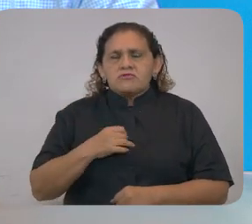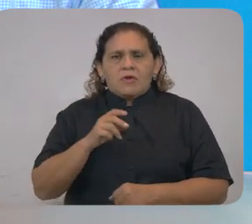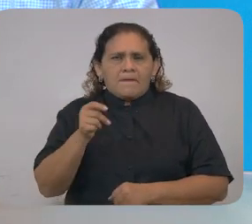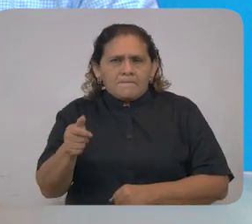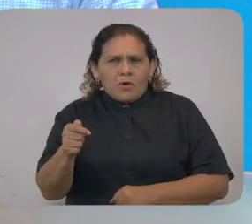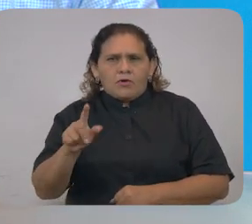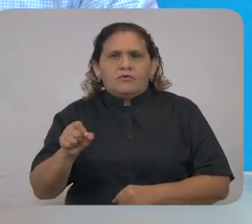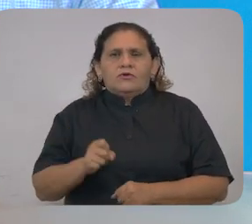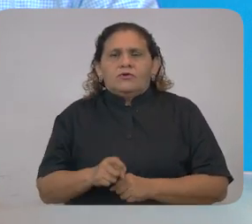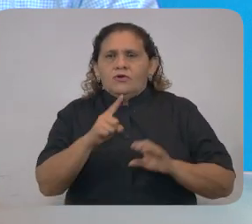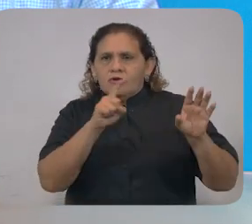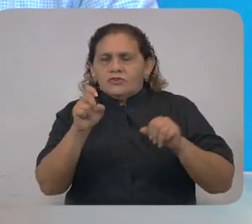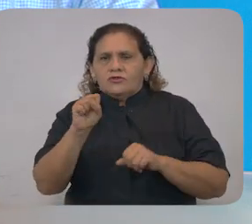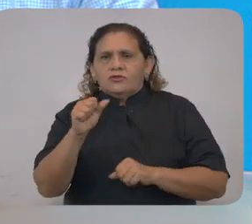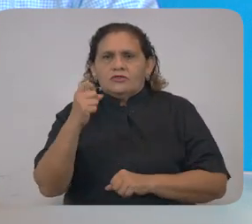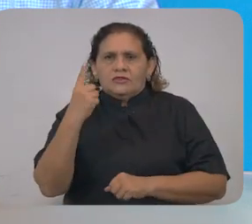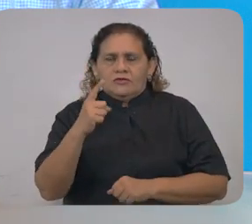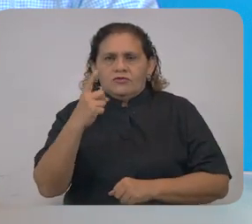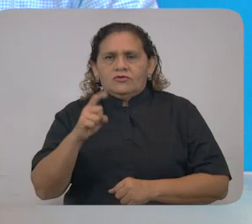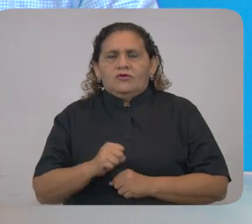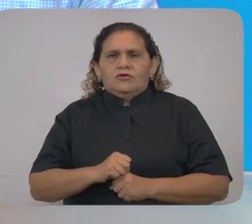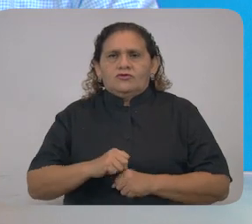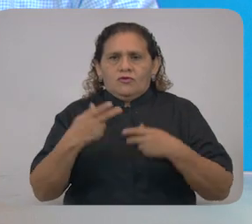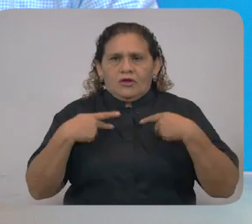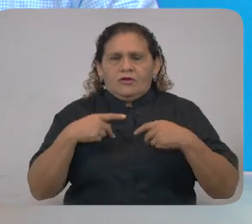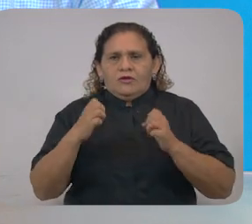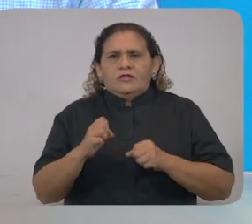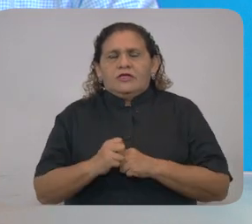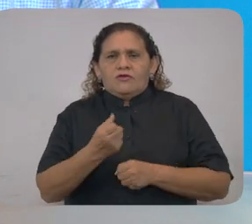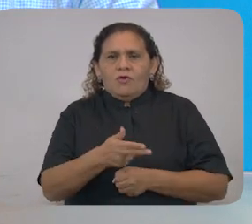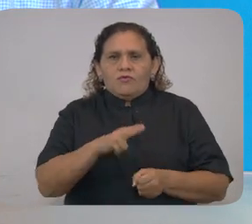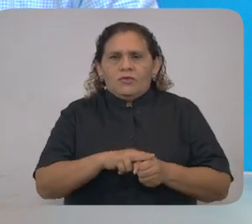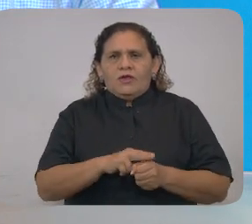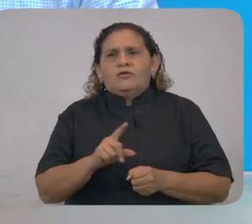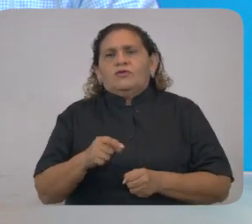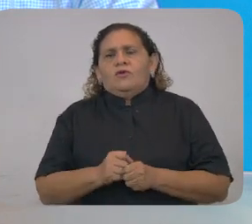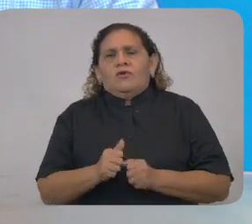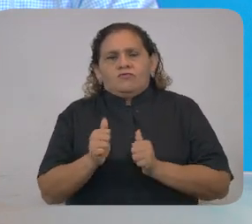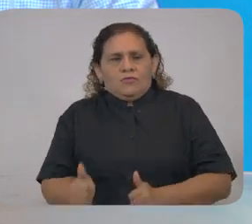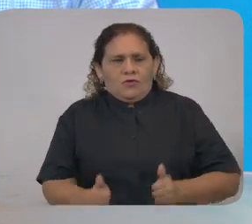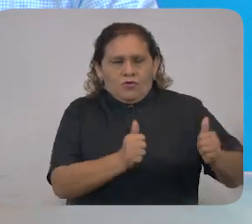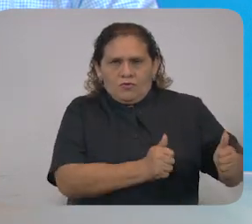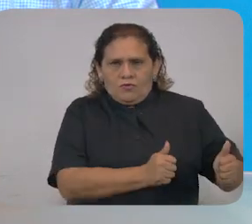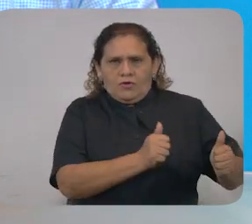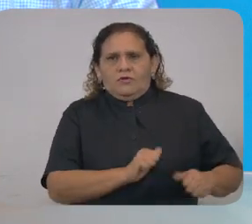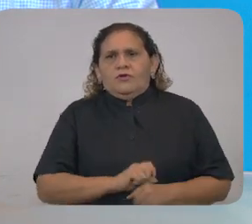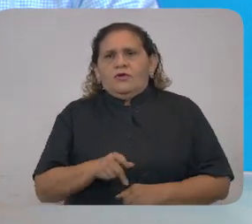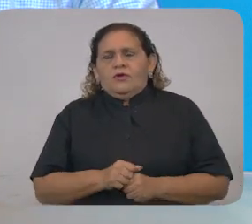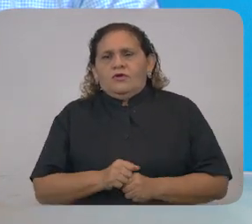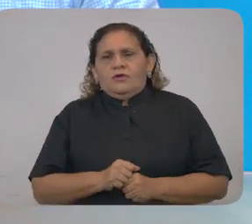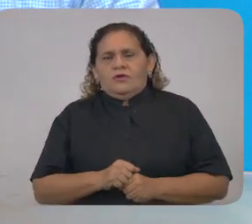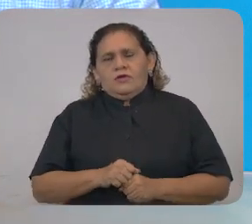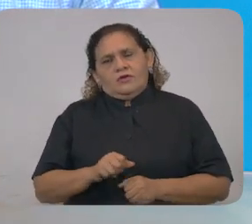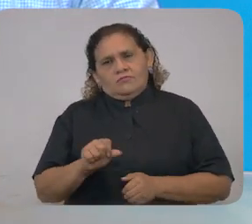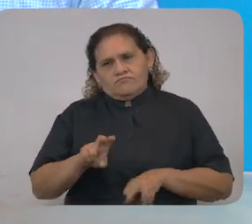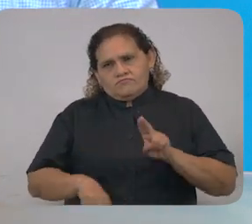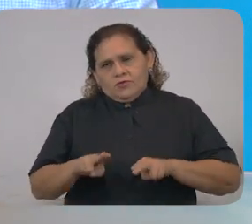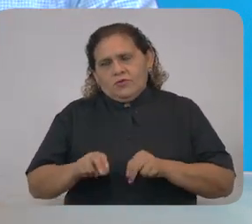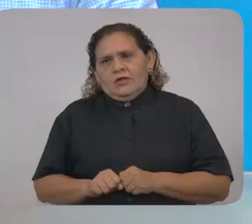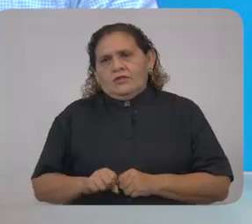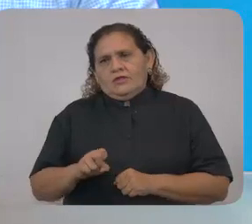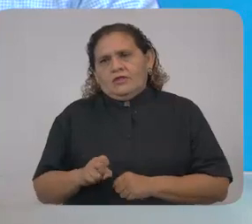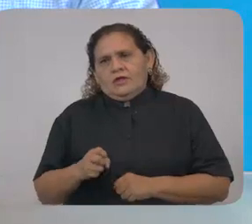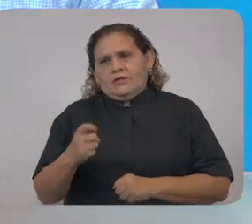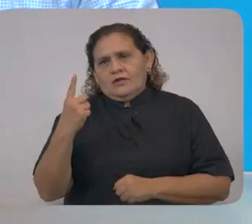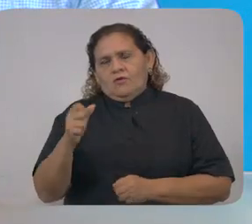leves. 161 de los casos confirmados están hospitalizados y en aislamiento total. El rango de edad de los confirmados es de